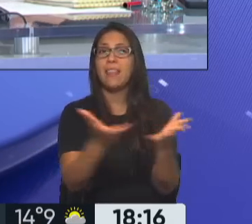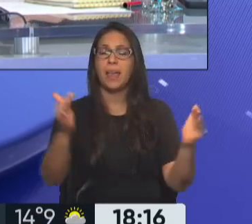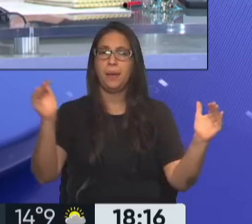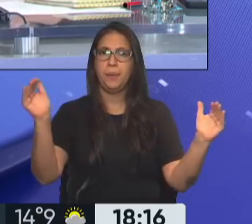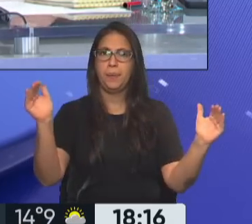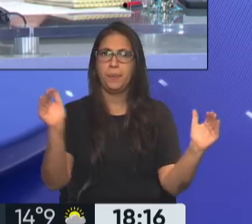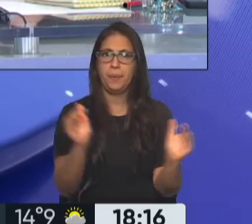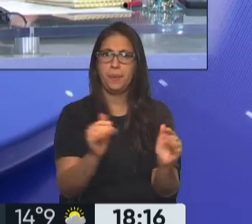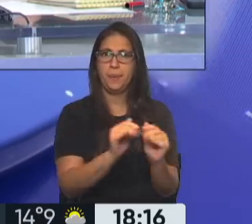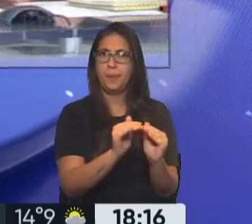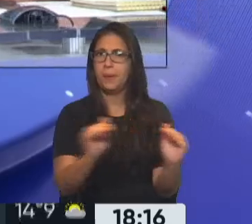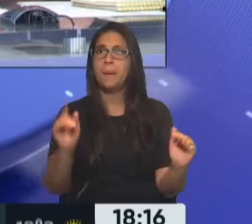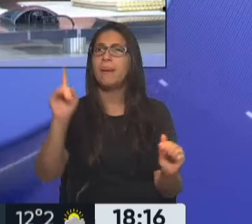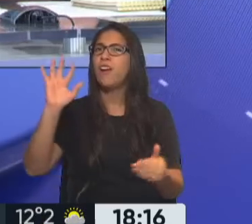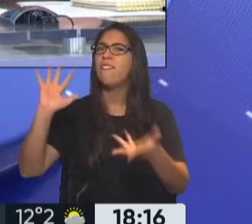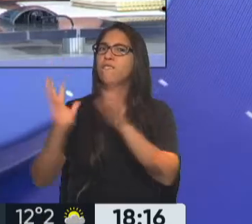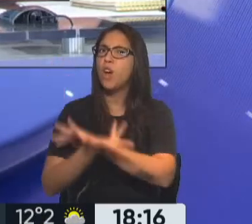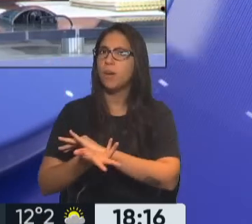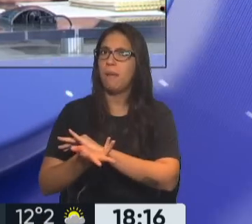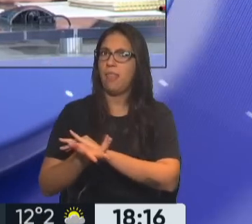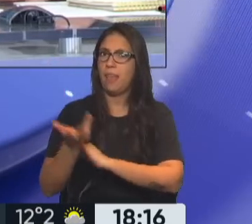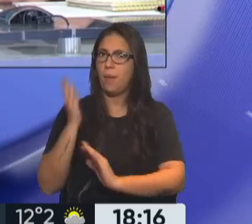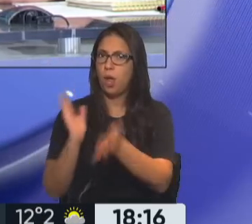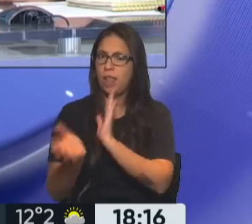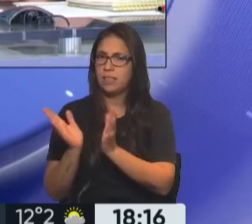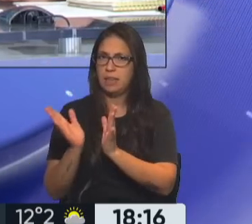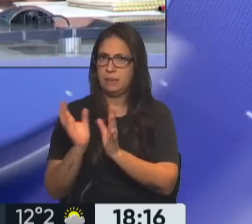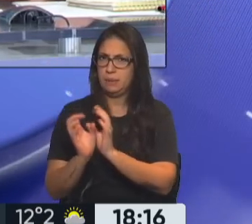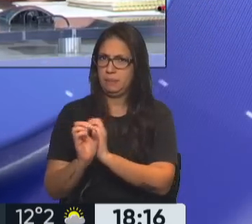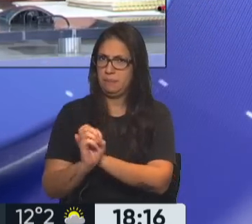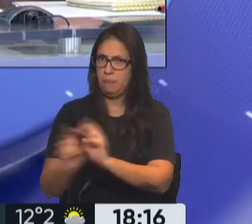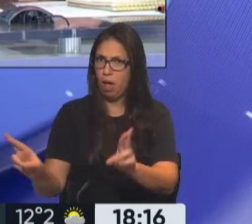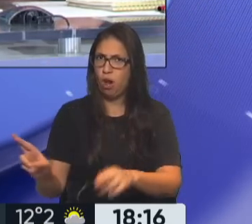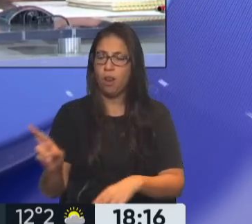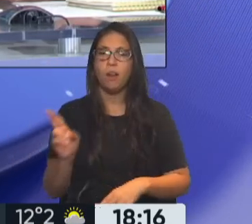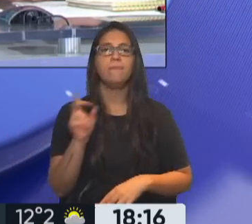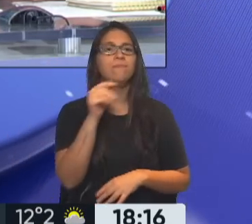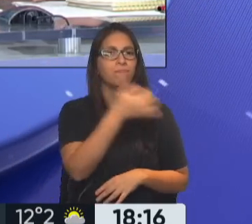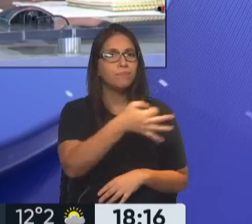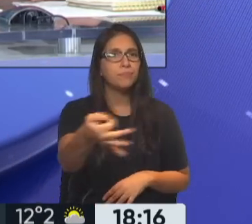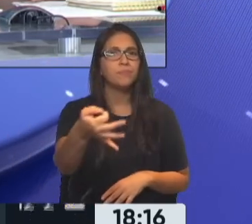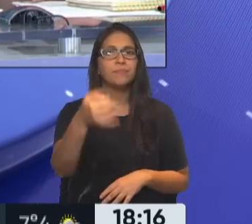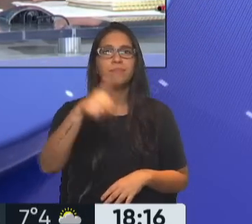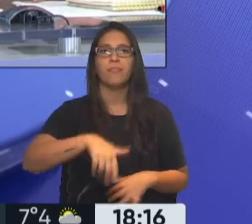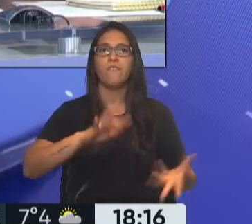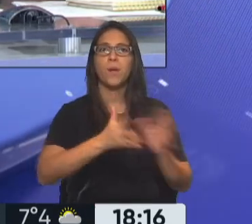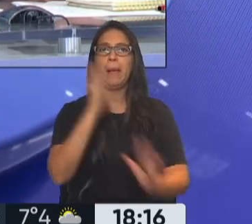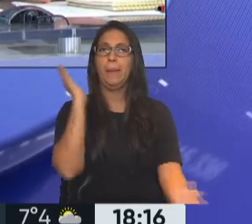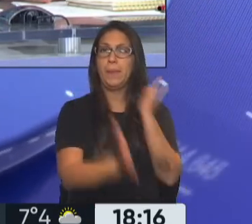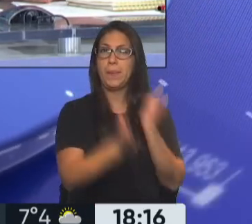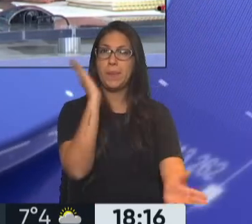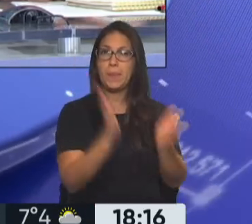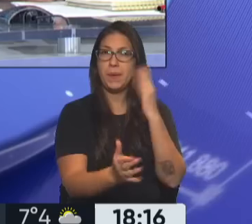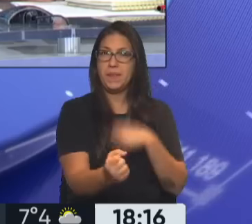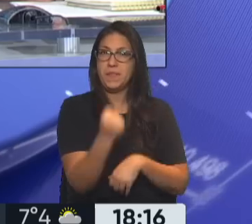lo que no empieza? La forma de criminalidad, ¿verdad? Exacto, Pablo, lo que se empieza a registrar es una forma mucho más violenta, de hecho esto